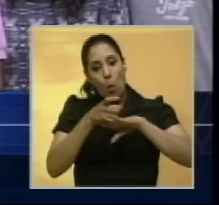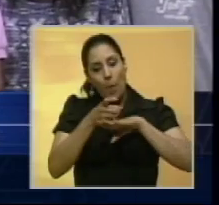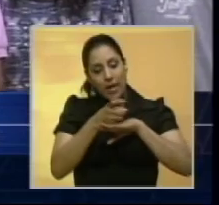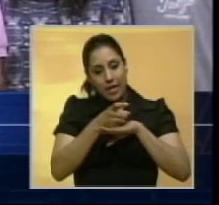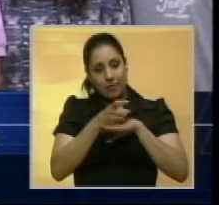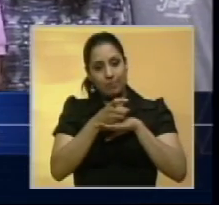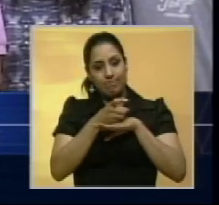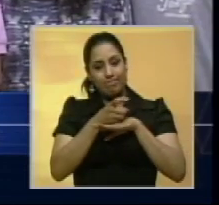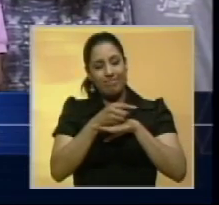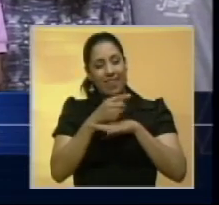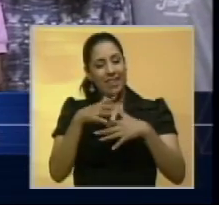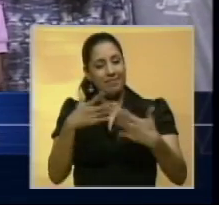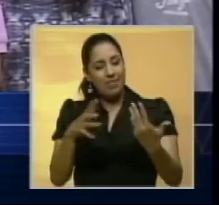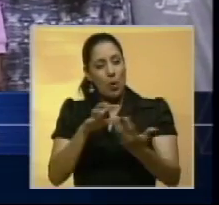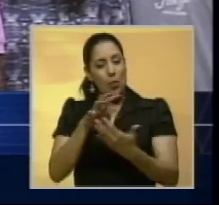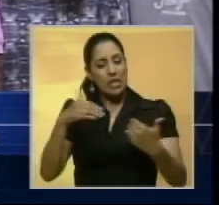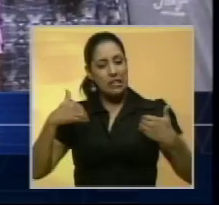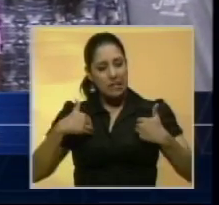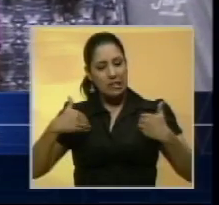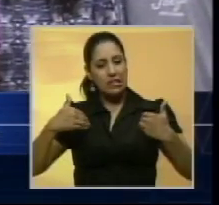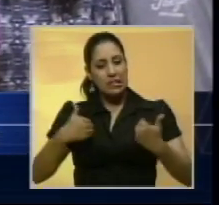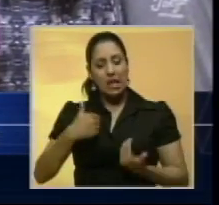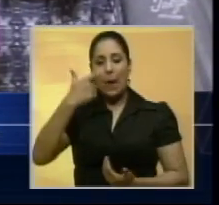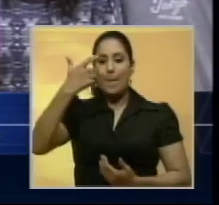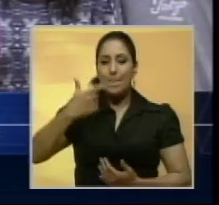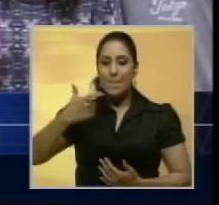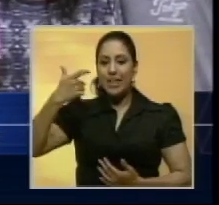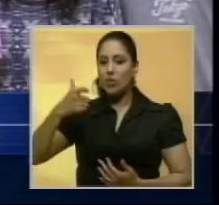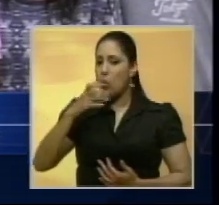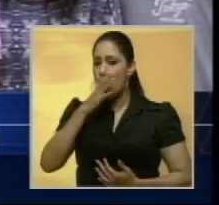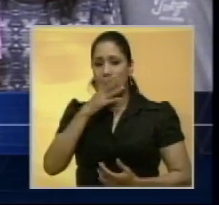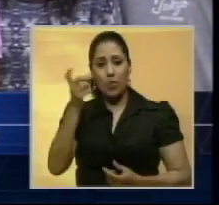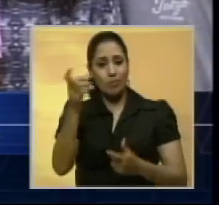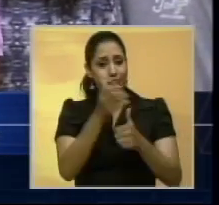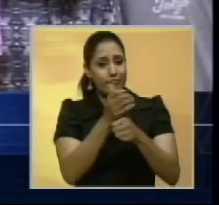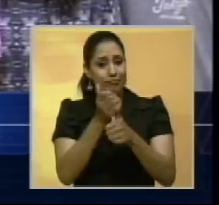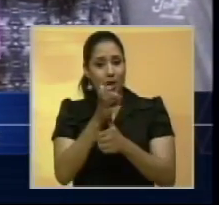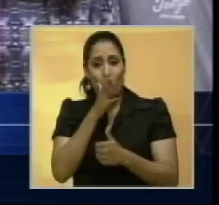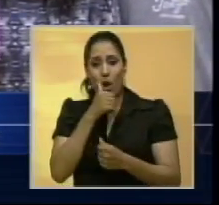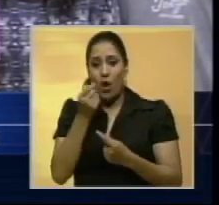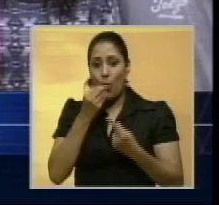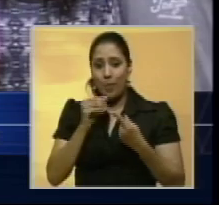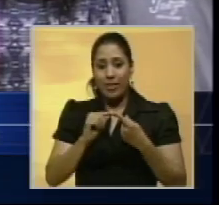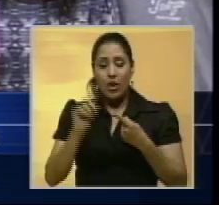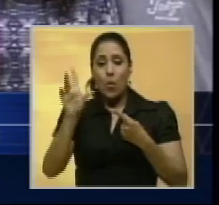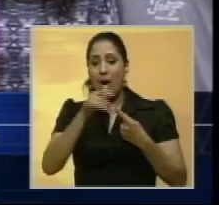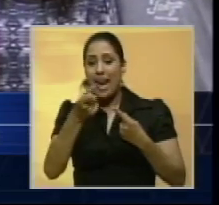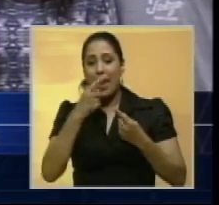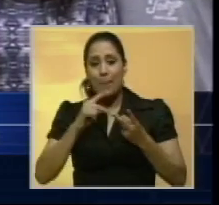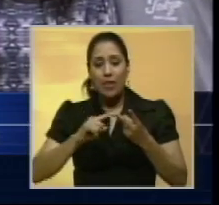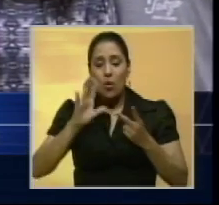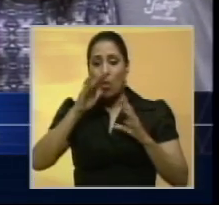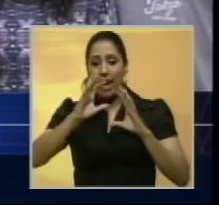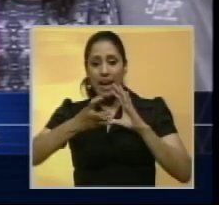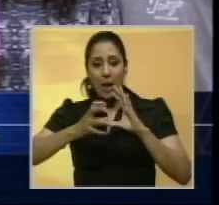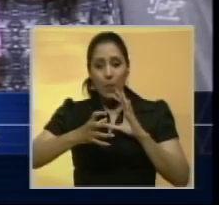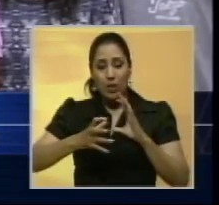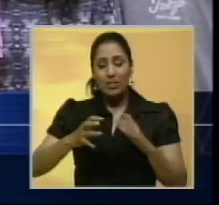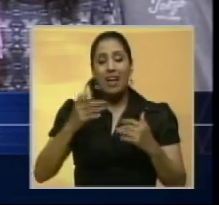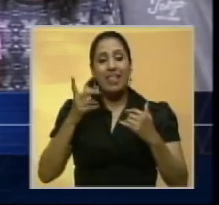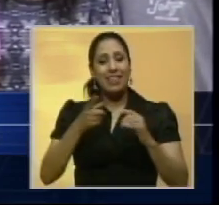gobernabilidad, que esta crisis que padecen nuestros compatriotas que no consiguen alimentos, medicinas, repuestos, que